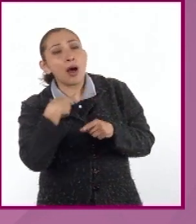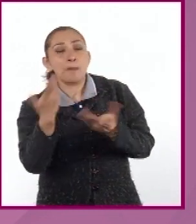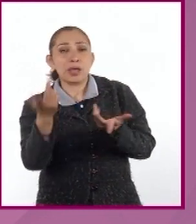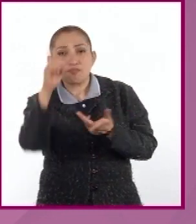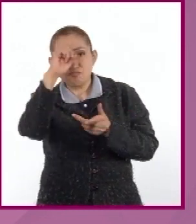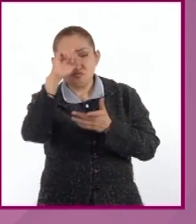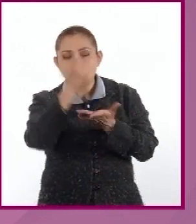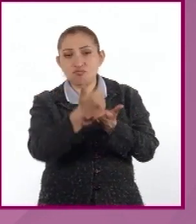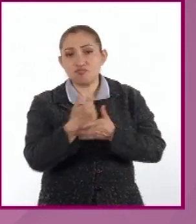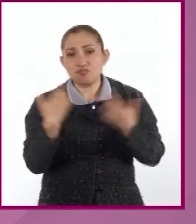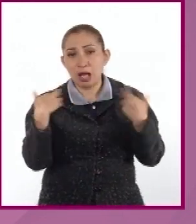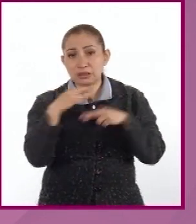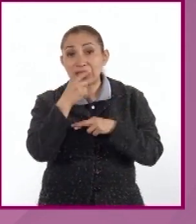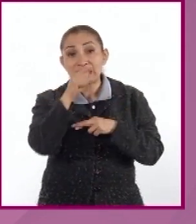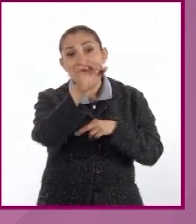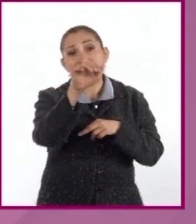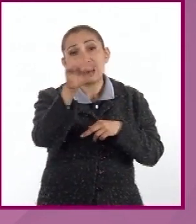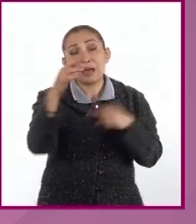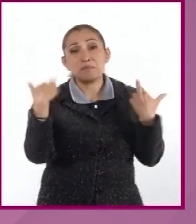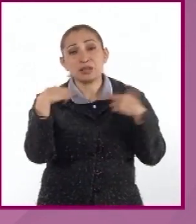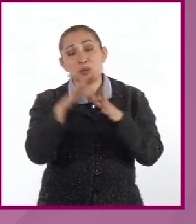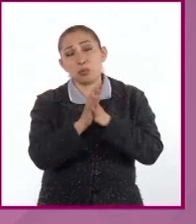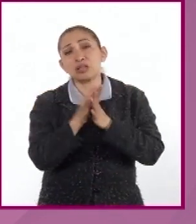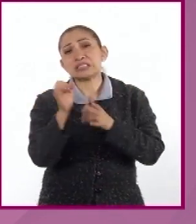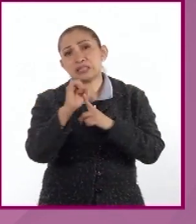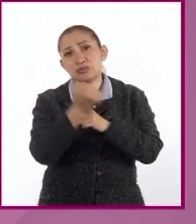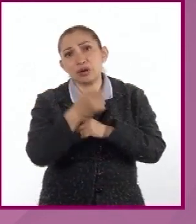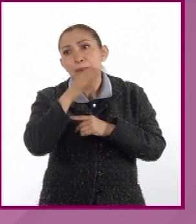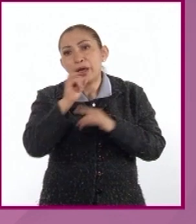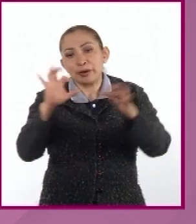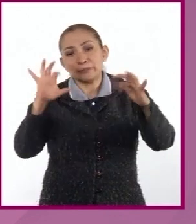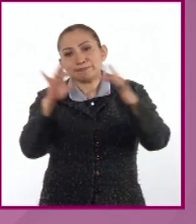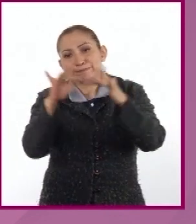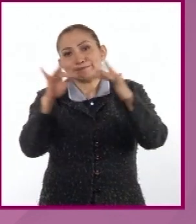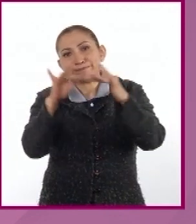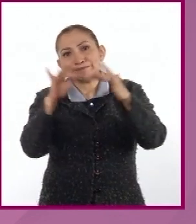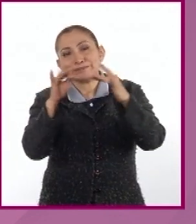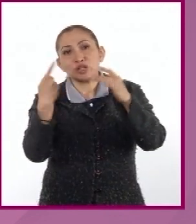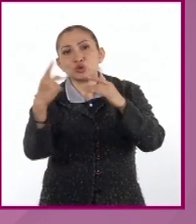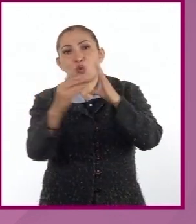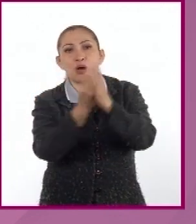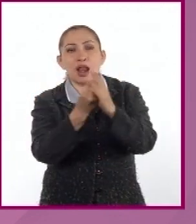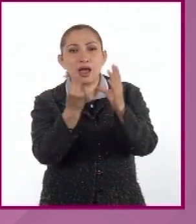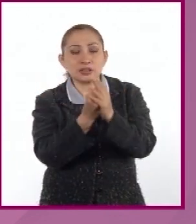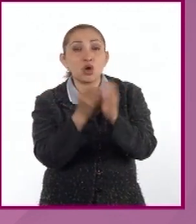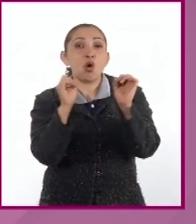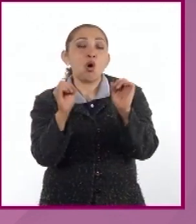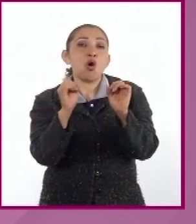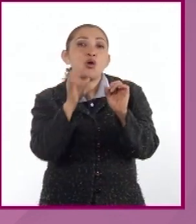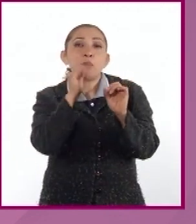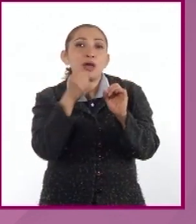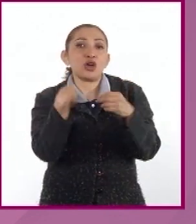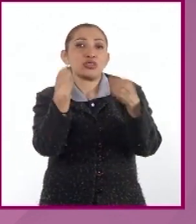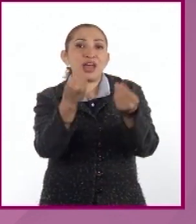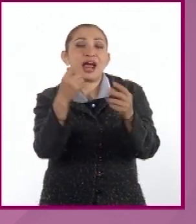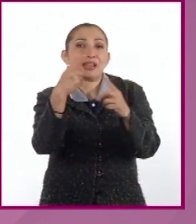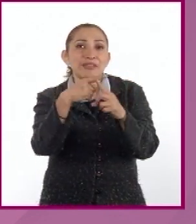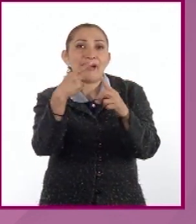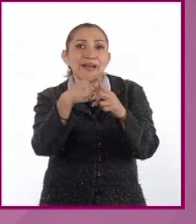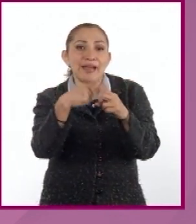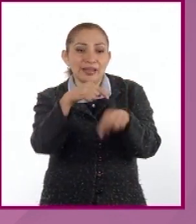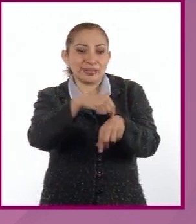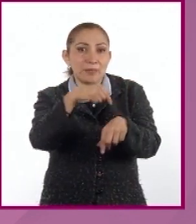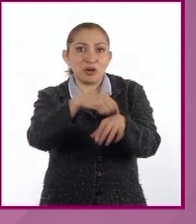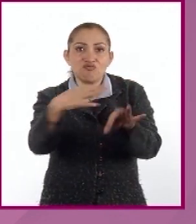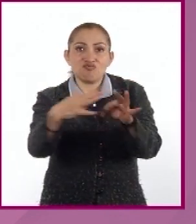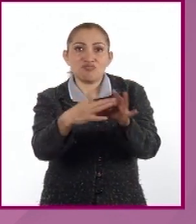tutora, pidiendo que le diga a los maestros por qué situación no puedo conectarme a su clase o por qué no puedo entregar los trabajos